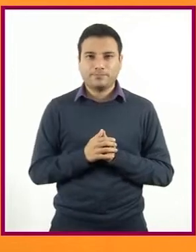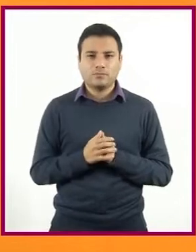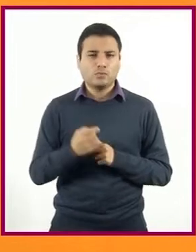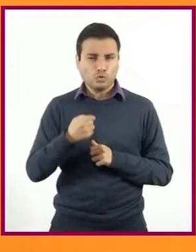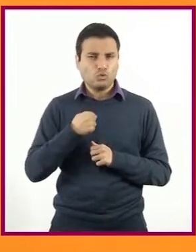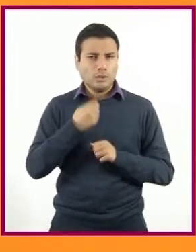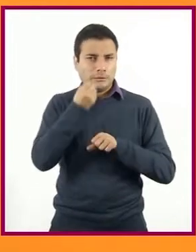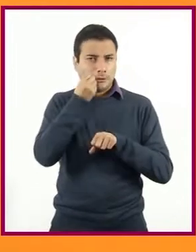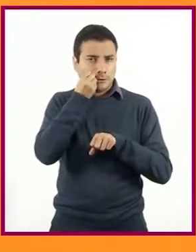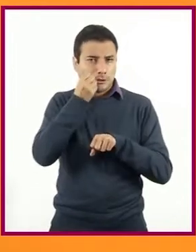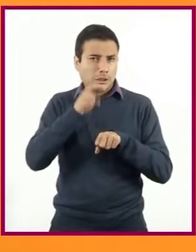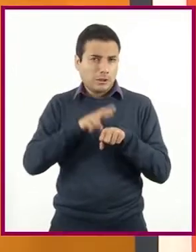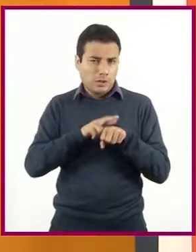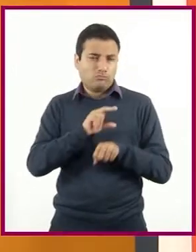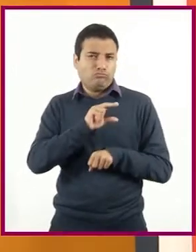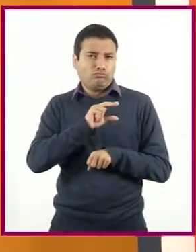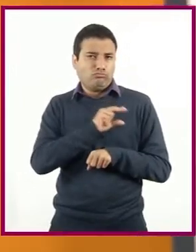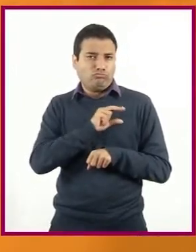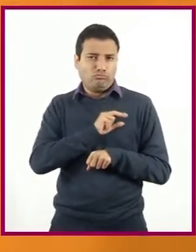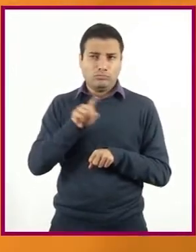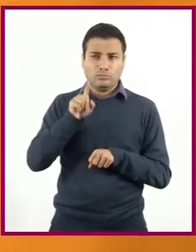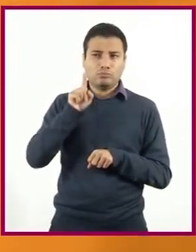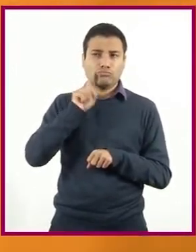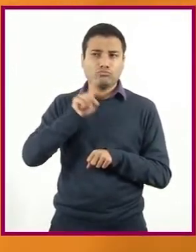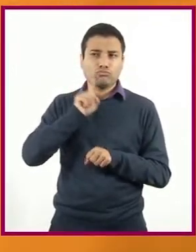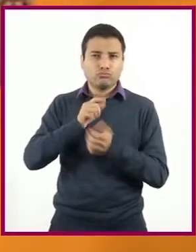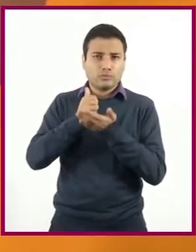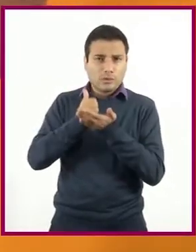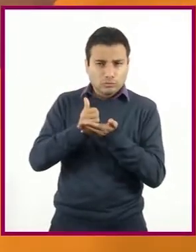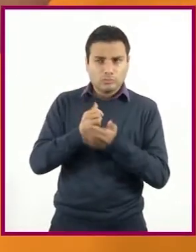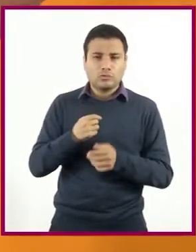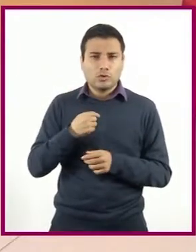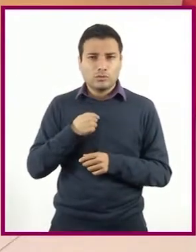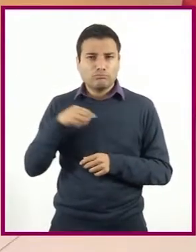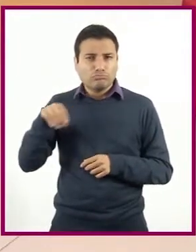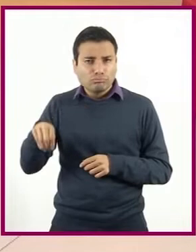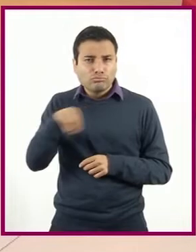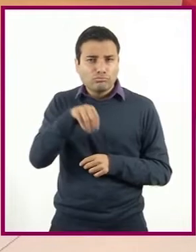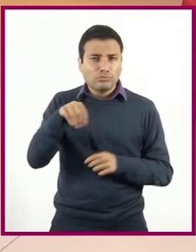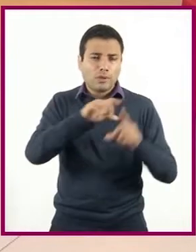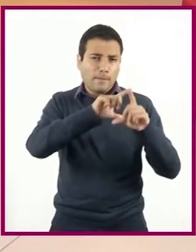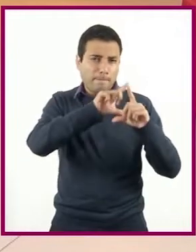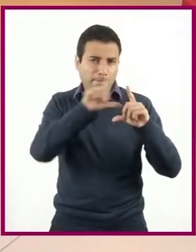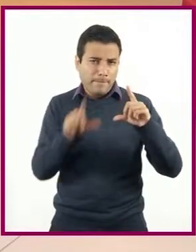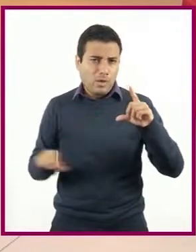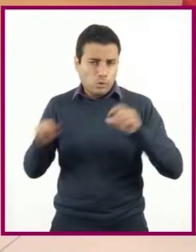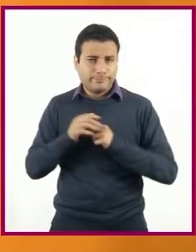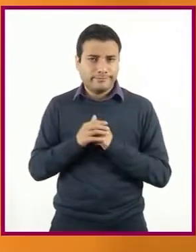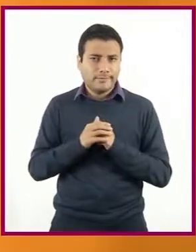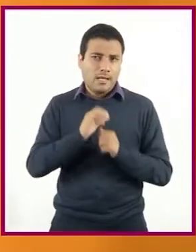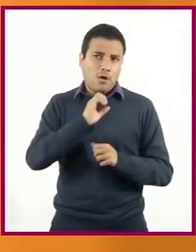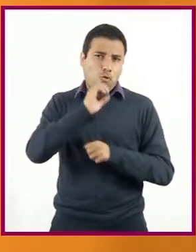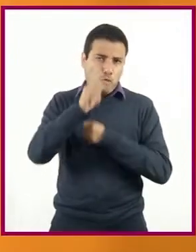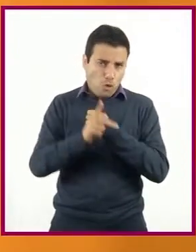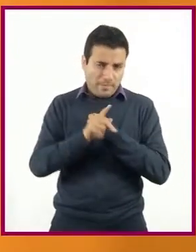secretario particular de Ángela Peralta y viajar por toda la República Mexicana y toda